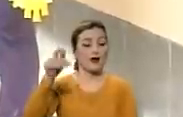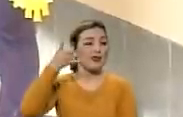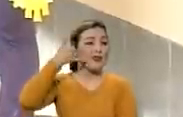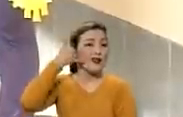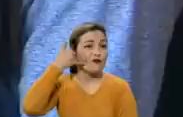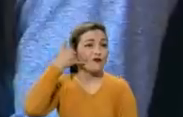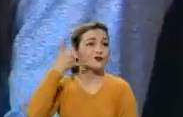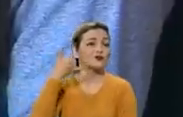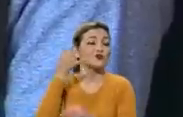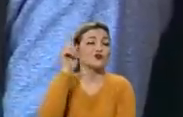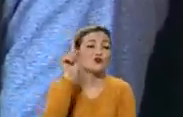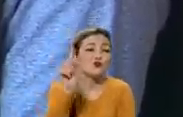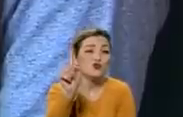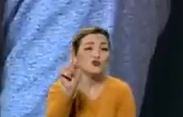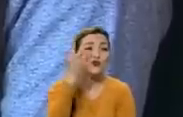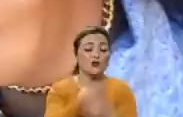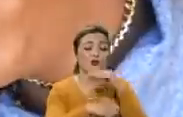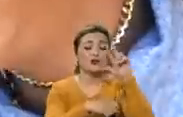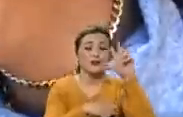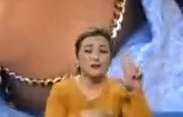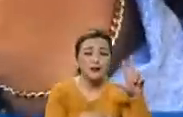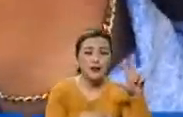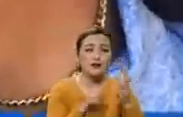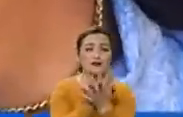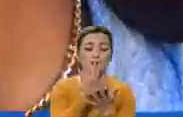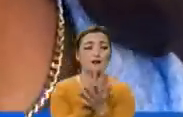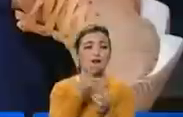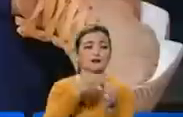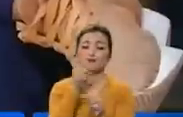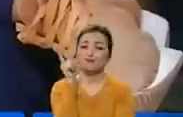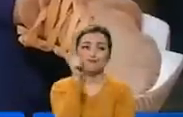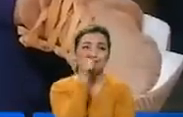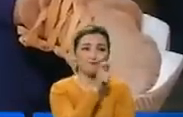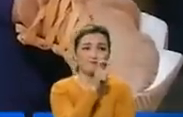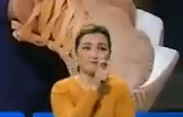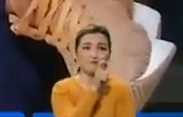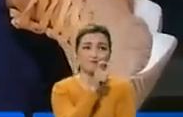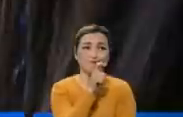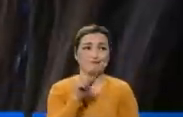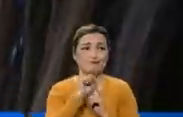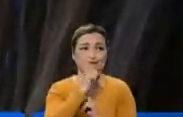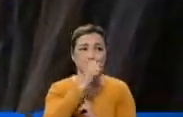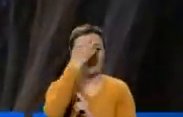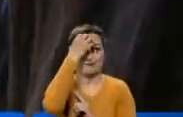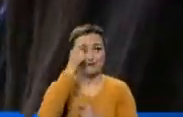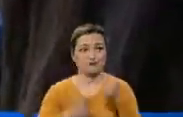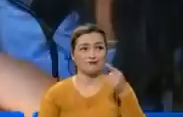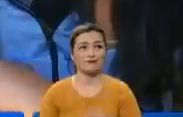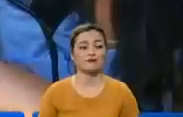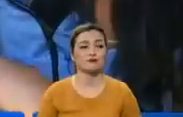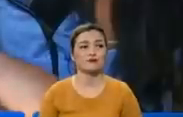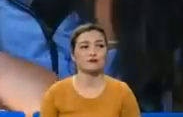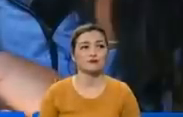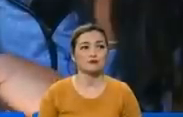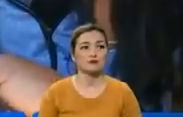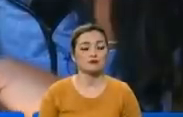teléfono celular y tres hijos en etapa escolar, situación que les dificulta que puedan adaptarse al nuevo sistema de educación virtual.